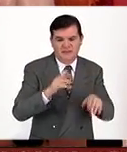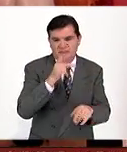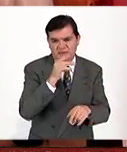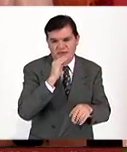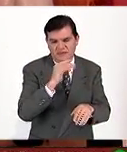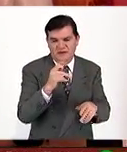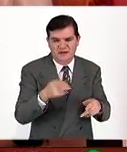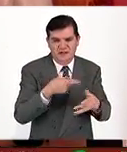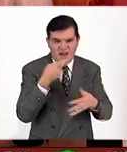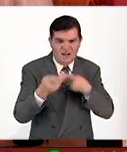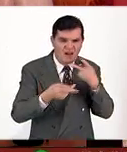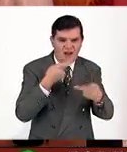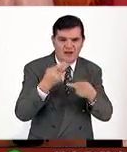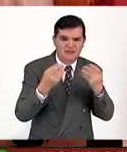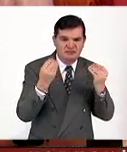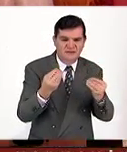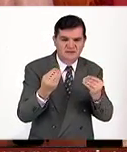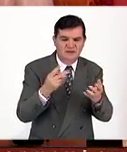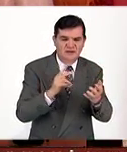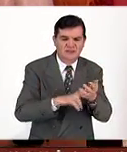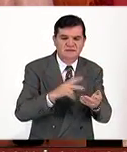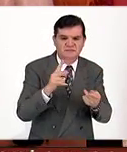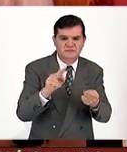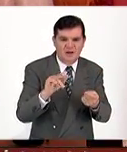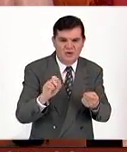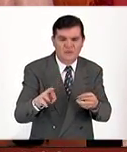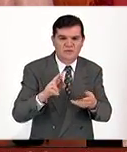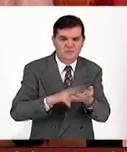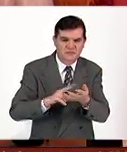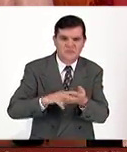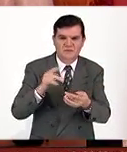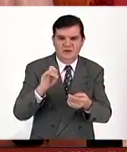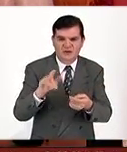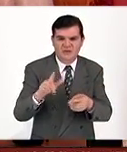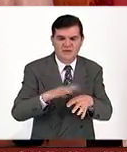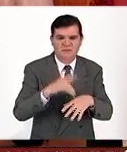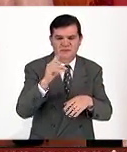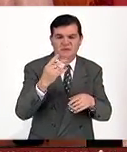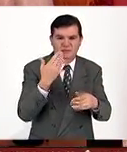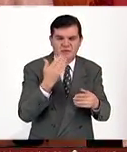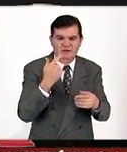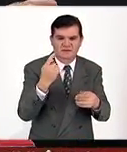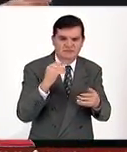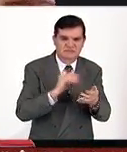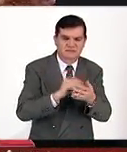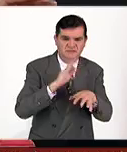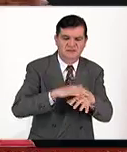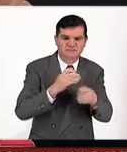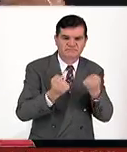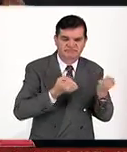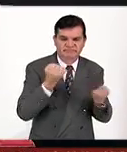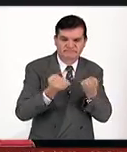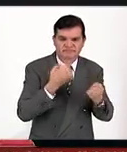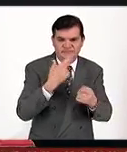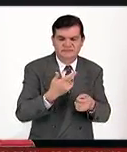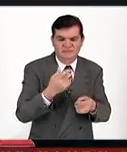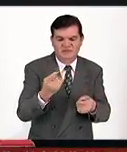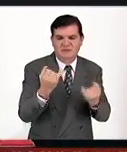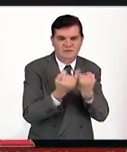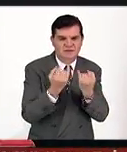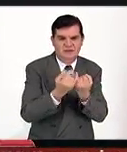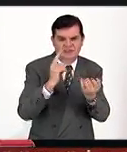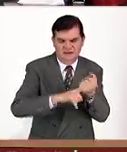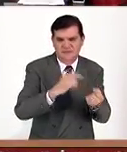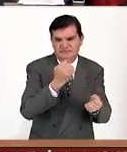hablamos demasiado sobre valores y no estamos usando estrategias más prácticas. Pasa mucho en las